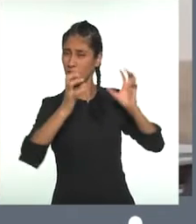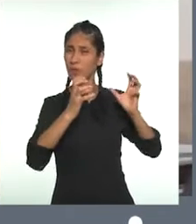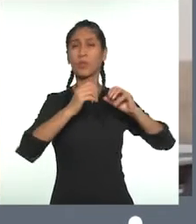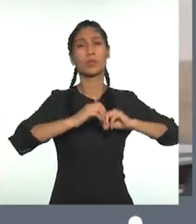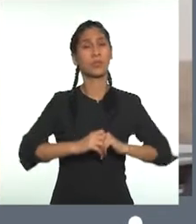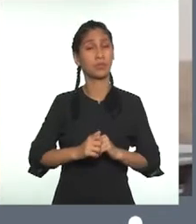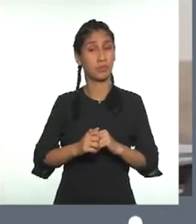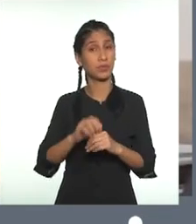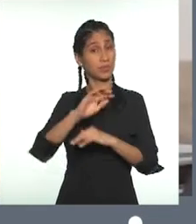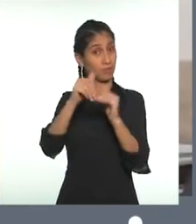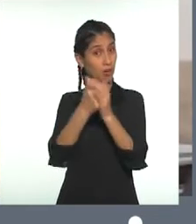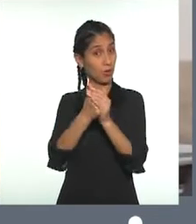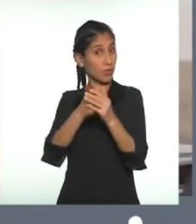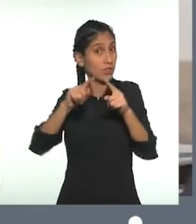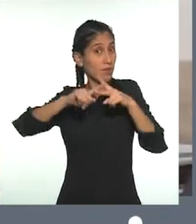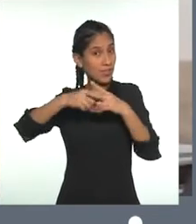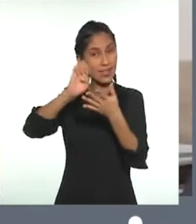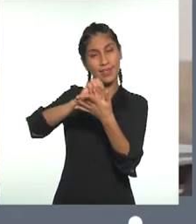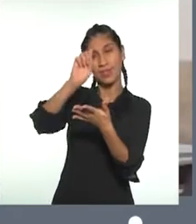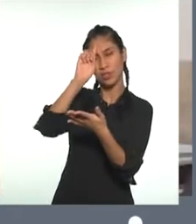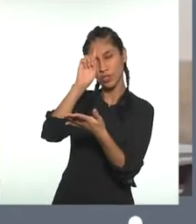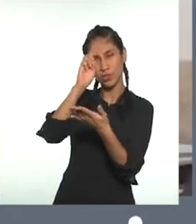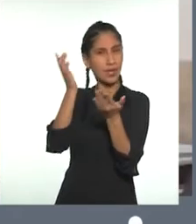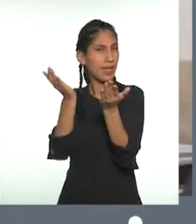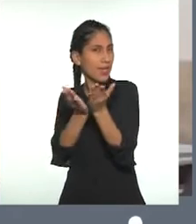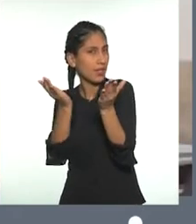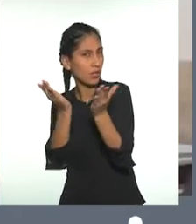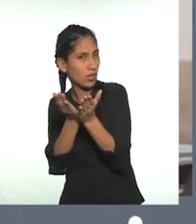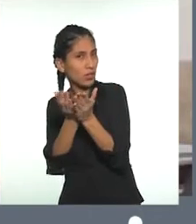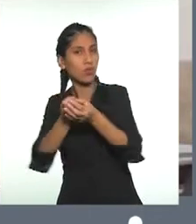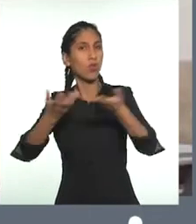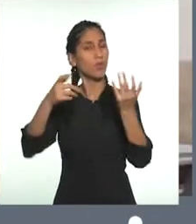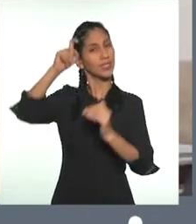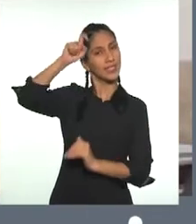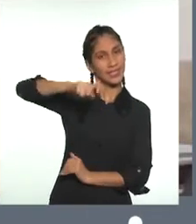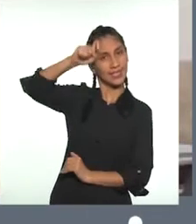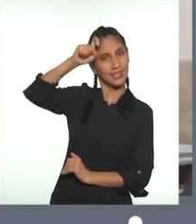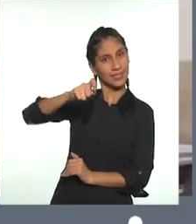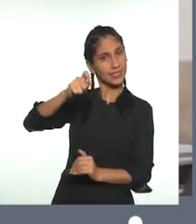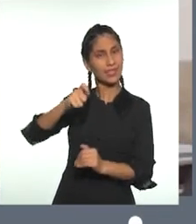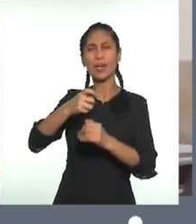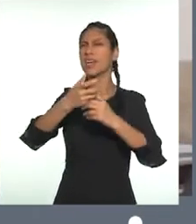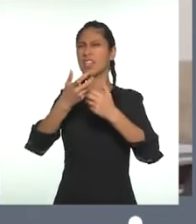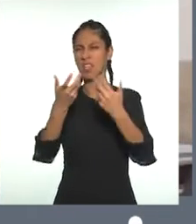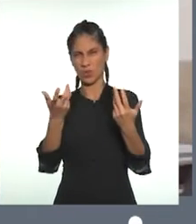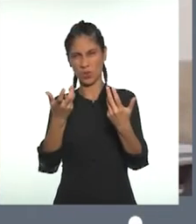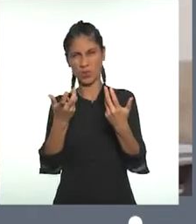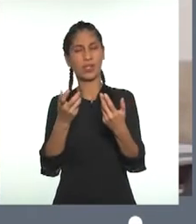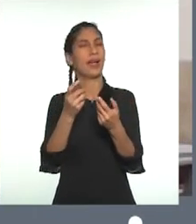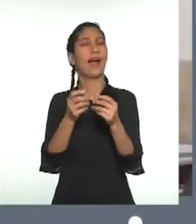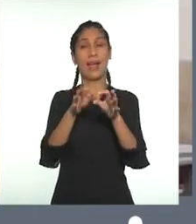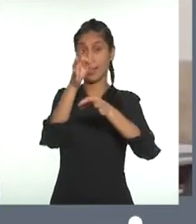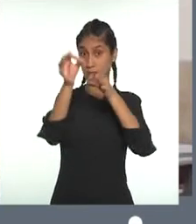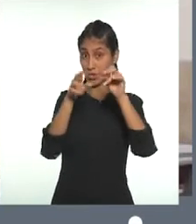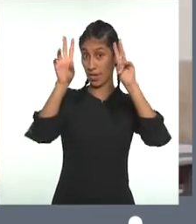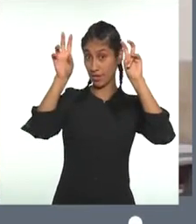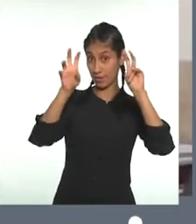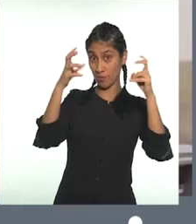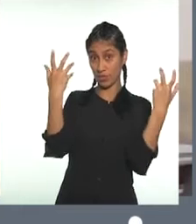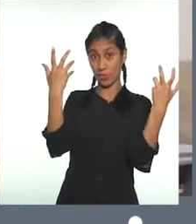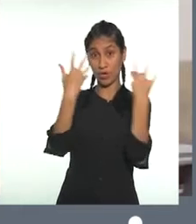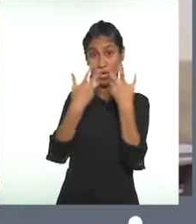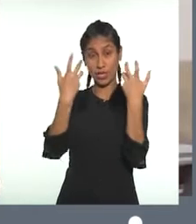eso lo debemos hacer desde la educación, en la escuela. Es necesario abrir espacios para abordar temas relacionados,